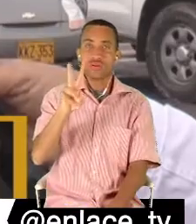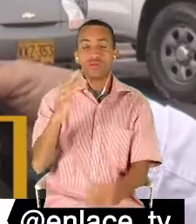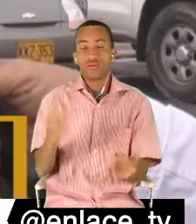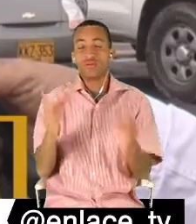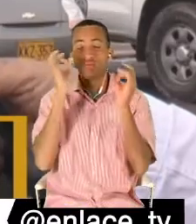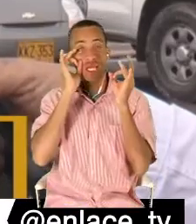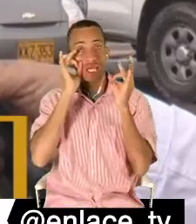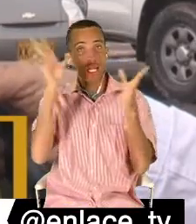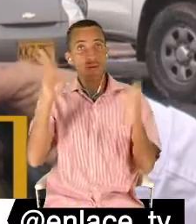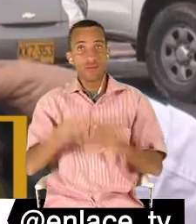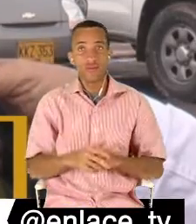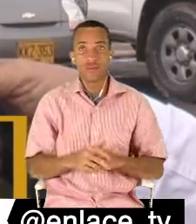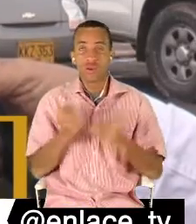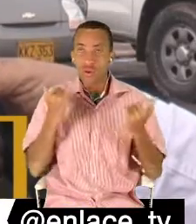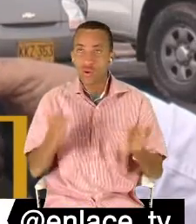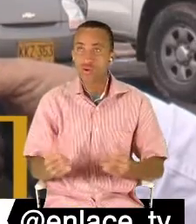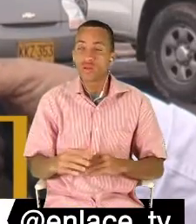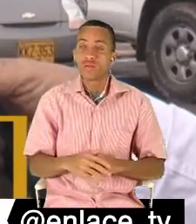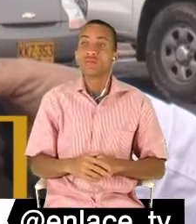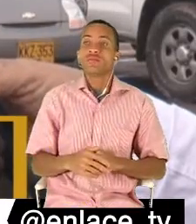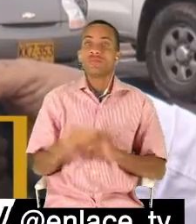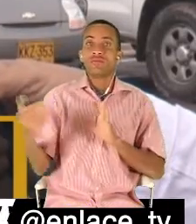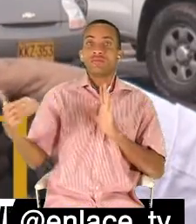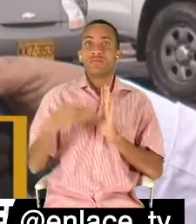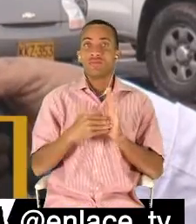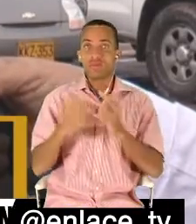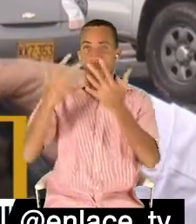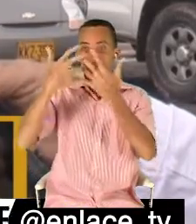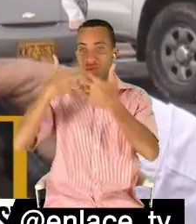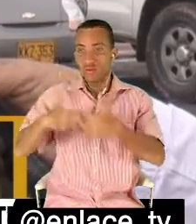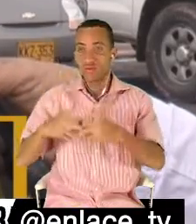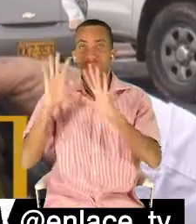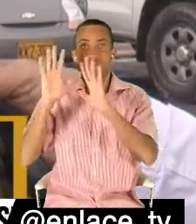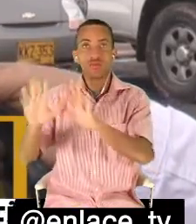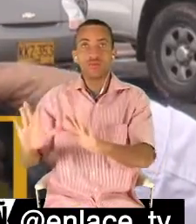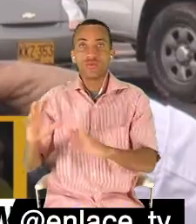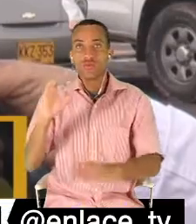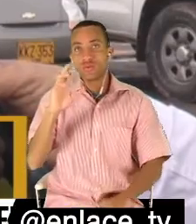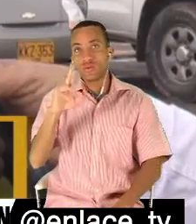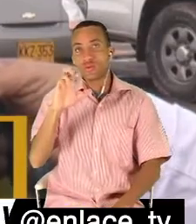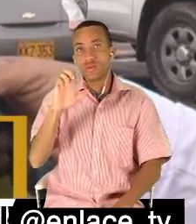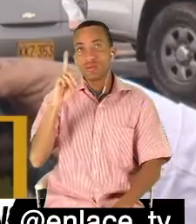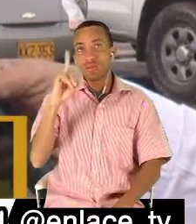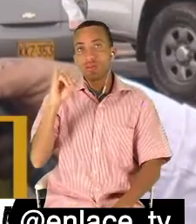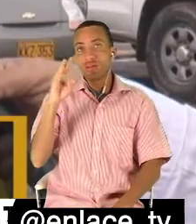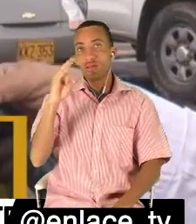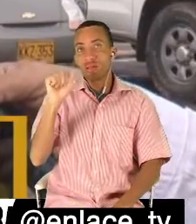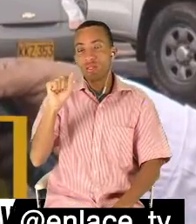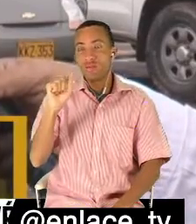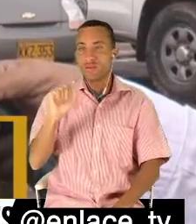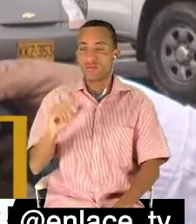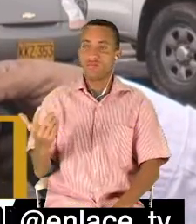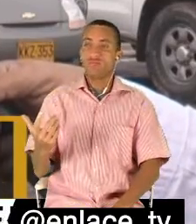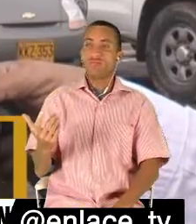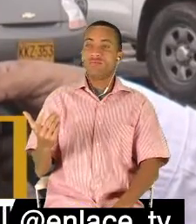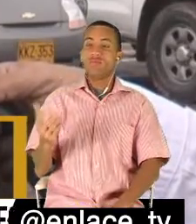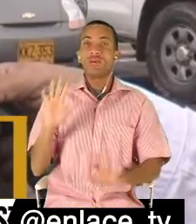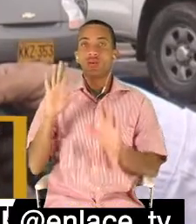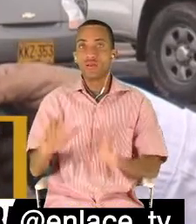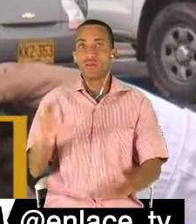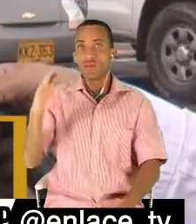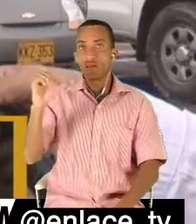tenemos el chantaje de un operador y, lógicamente, ahora el chantaje de la